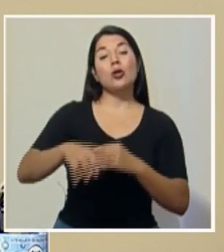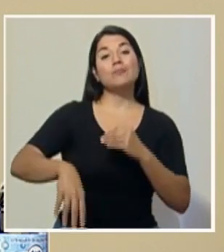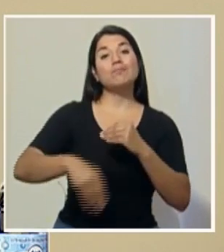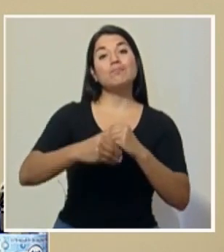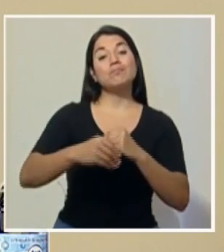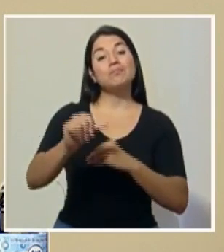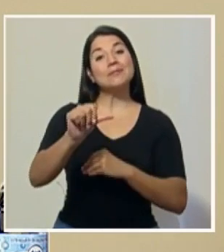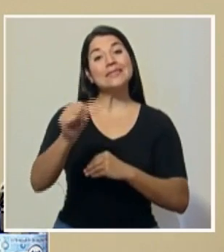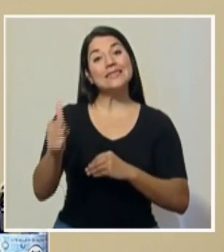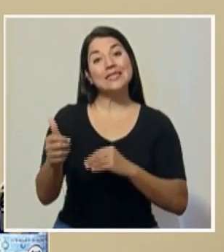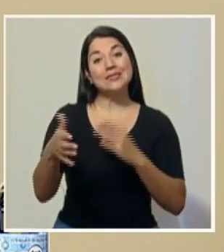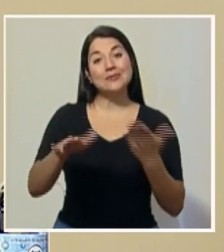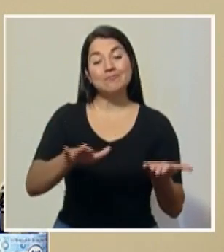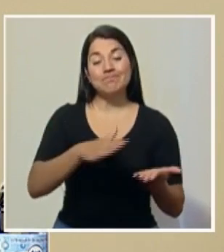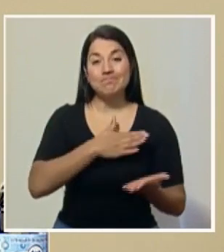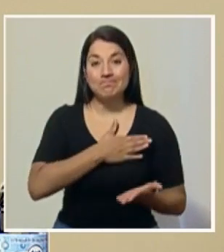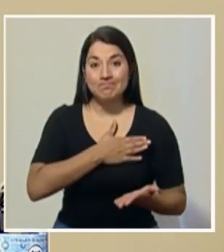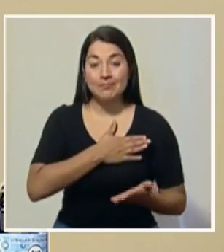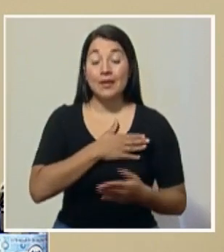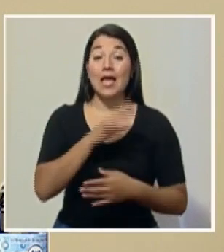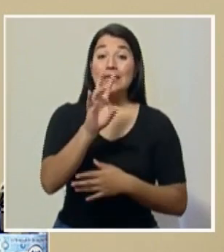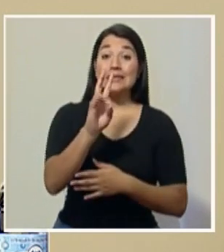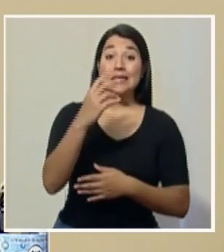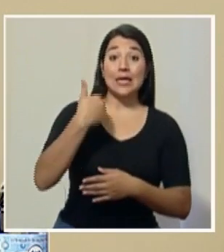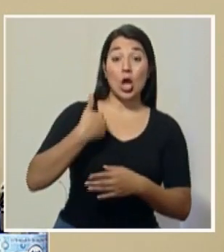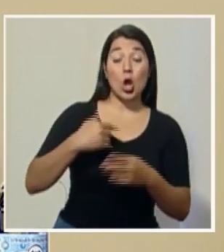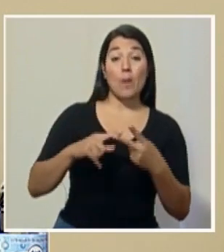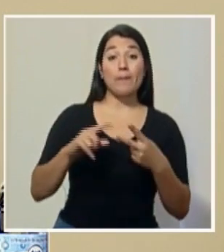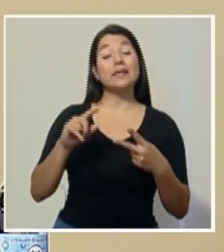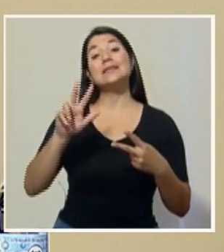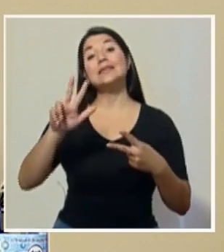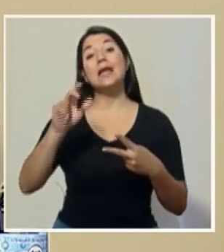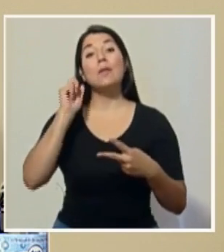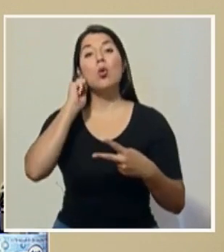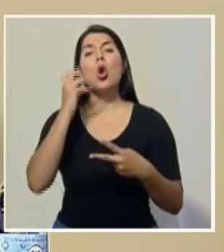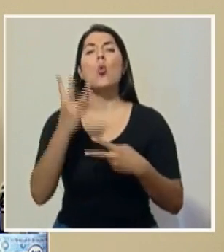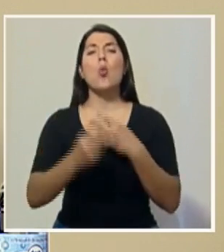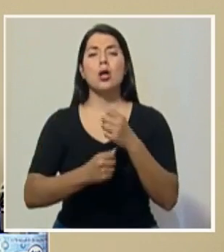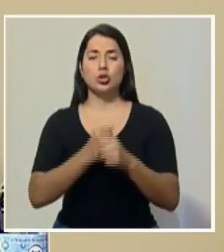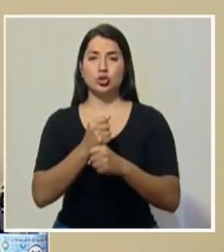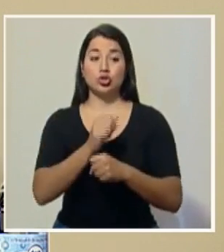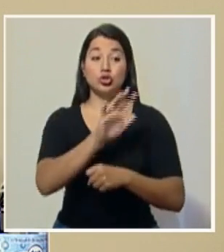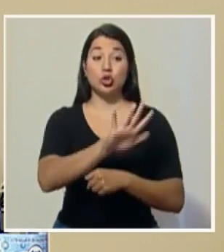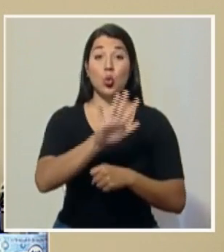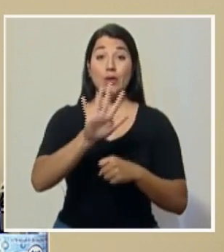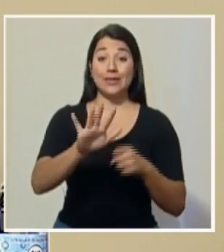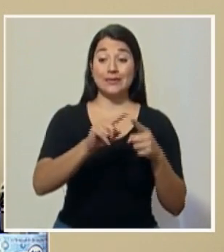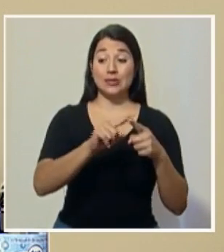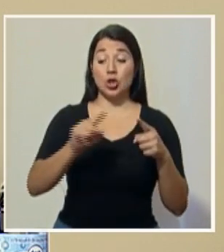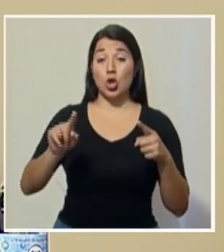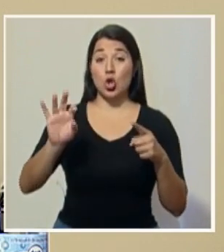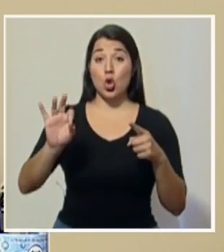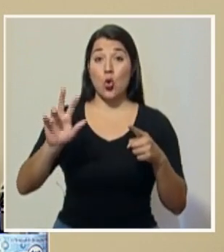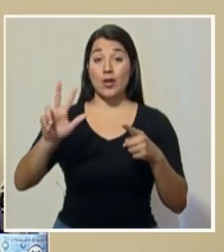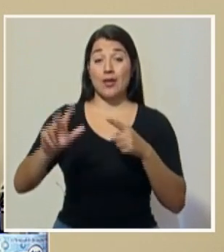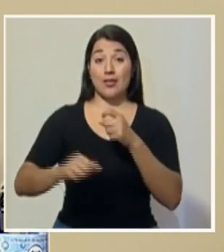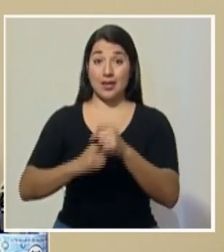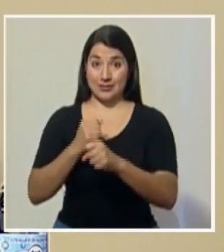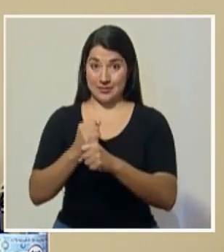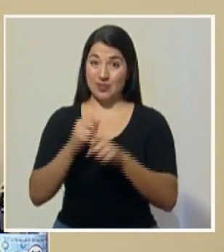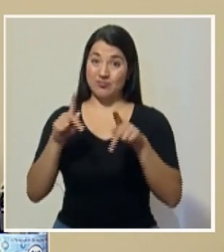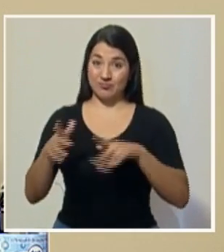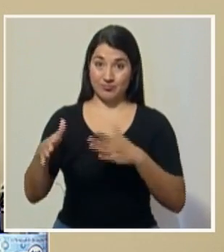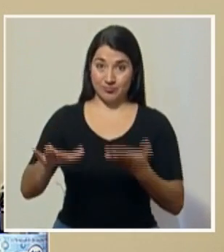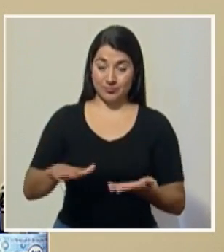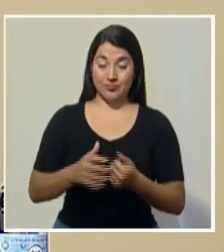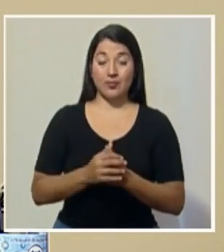10 lamentables fallecimientos. Son 7 hombres y 3 mujeres con un rango de edad de 55 a 93 años. Se